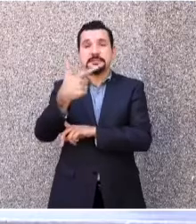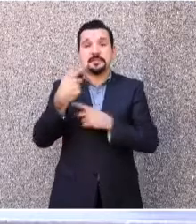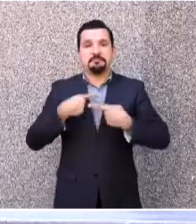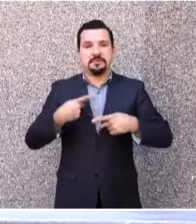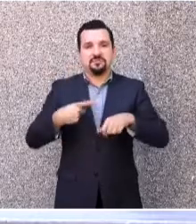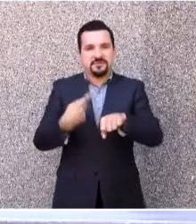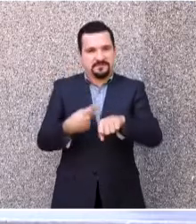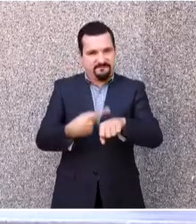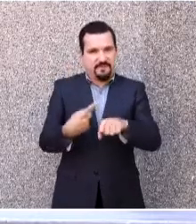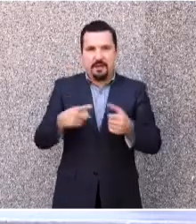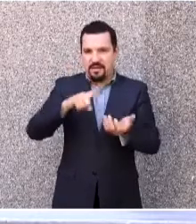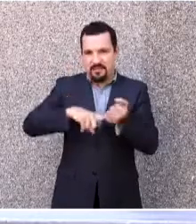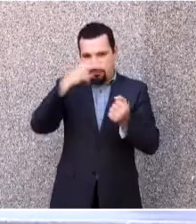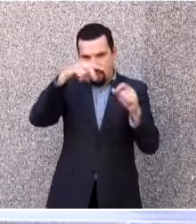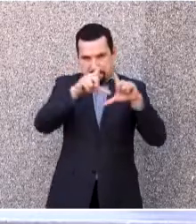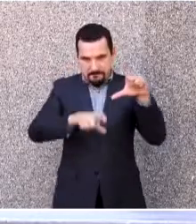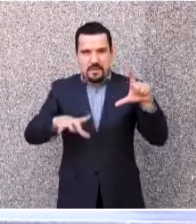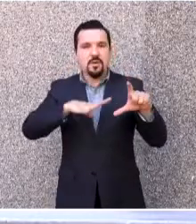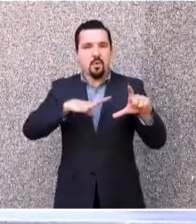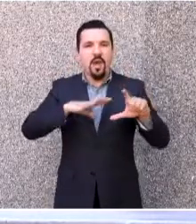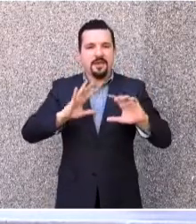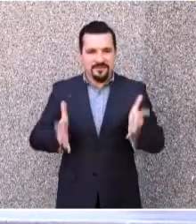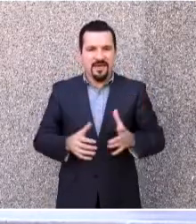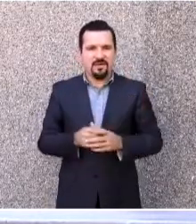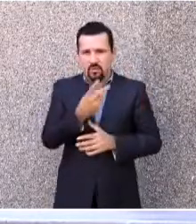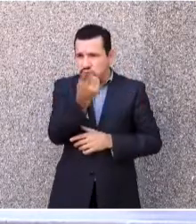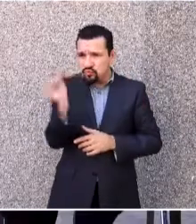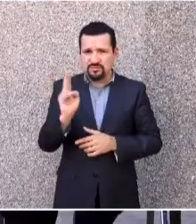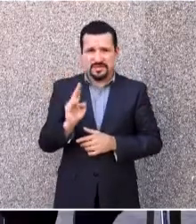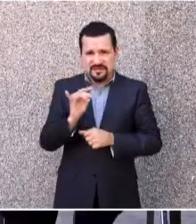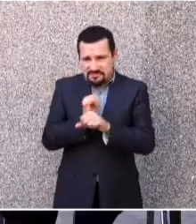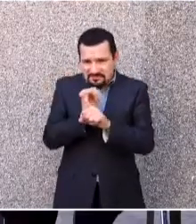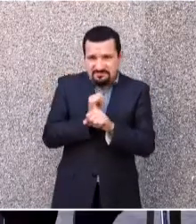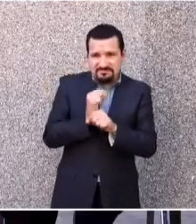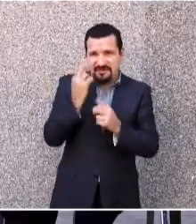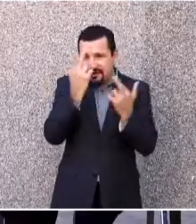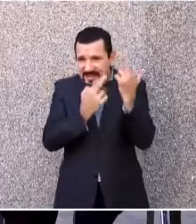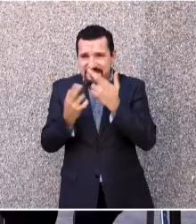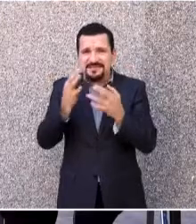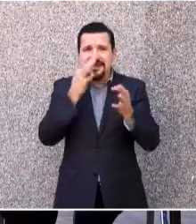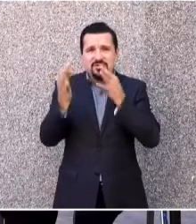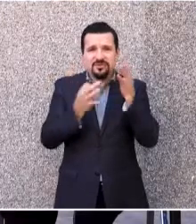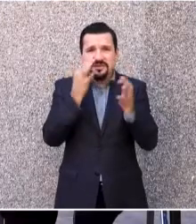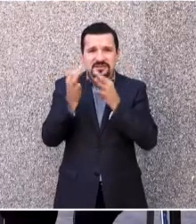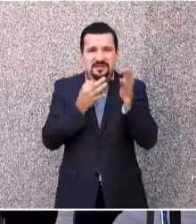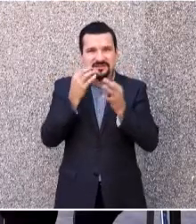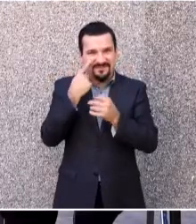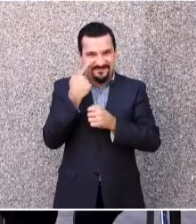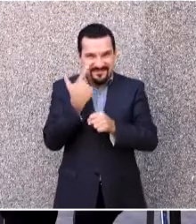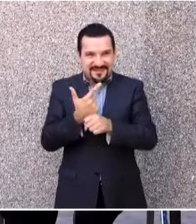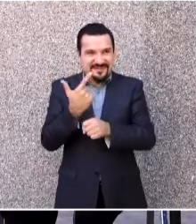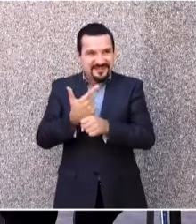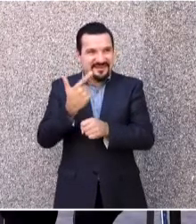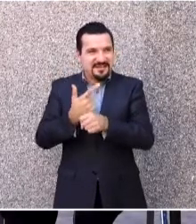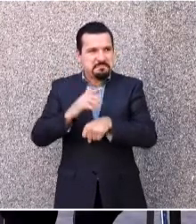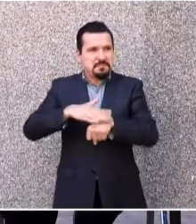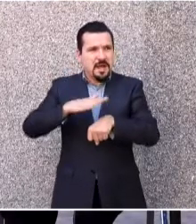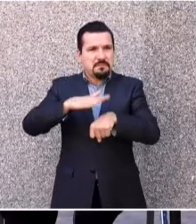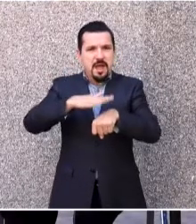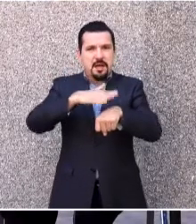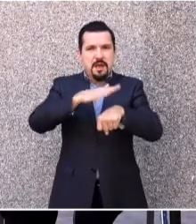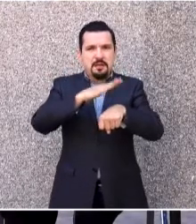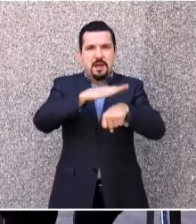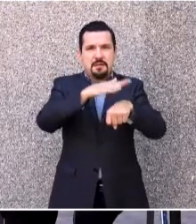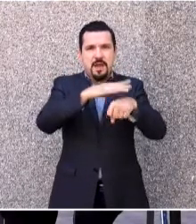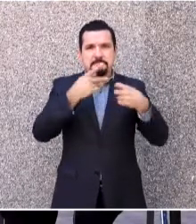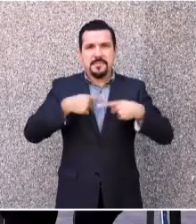país. Y si ustedes han ido analizando, que yo sé que sí lo hacen, vean cómo va exponenciándose el volumen de casos